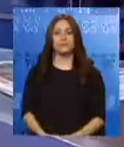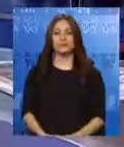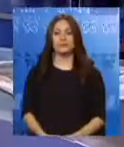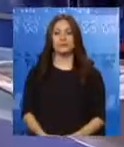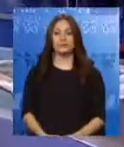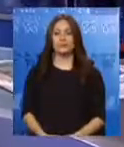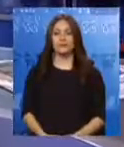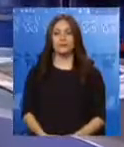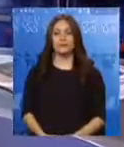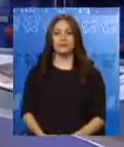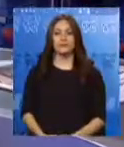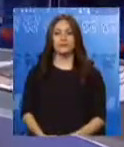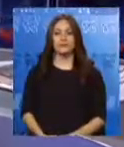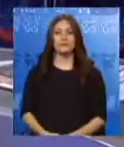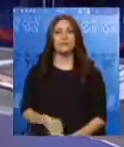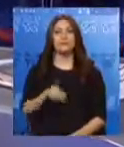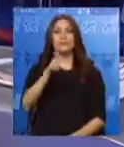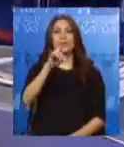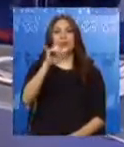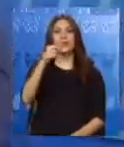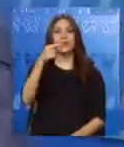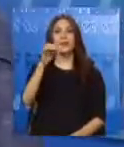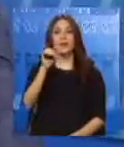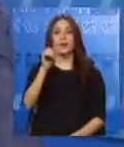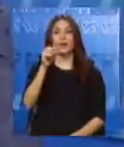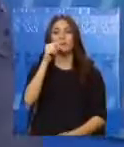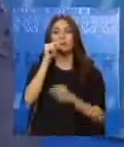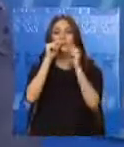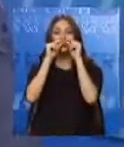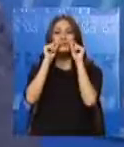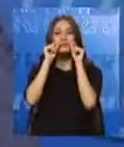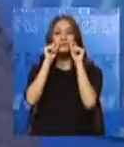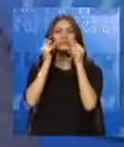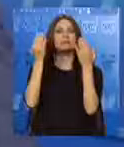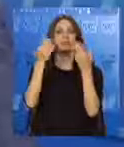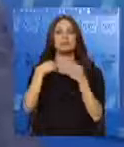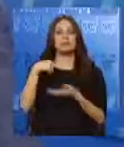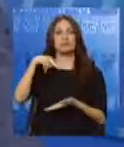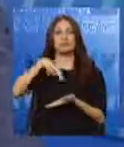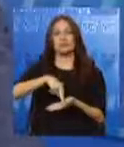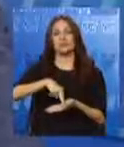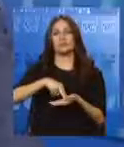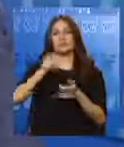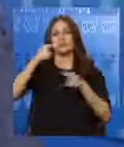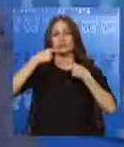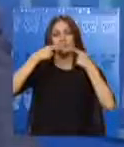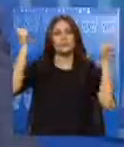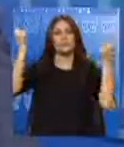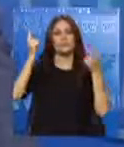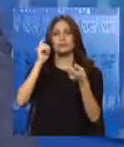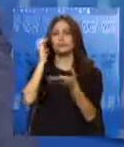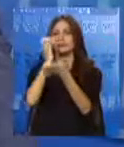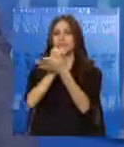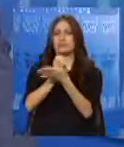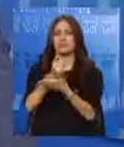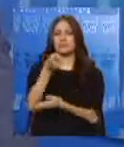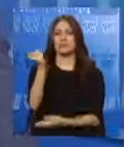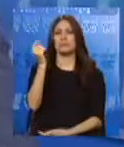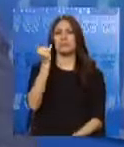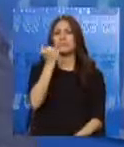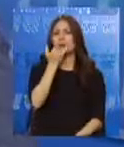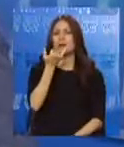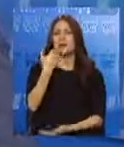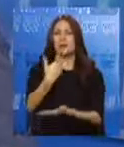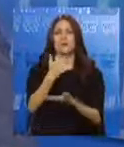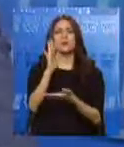El radiodifusor Diego Kendo lideró una concentración en la tribuna de los Shiris para criticar el concurso de